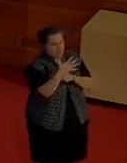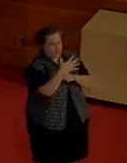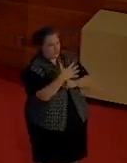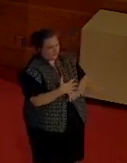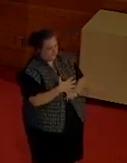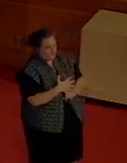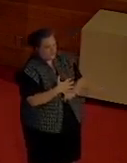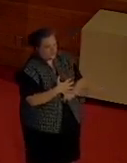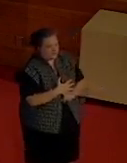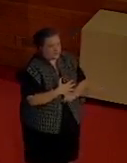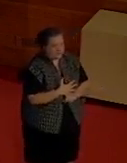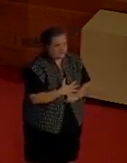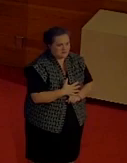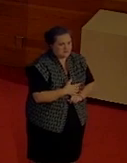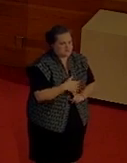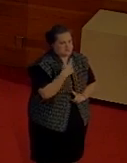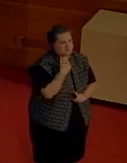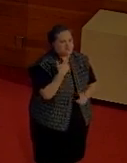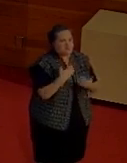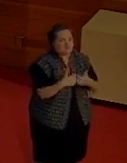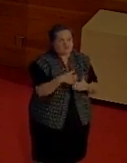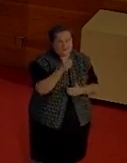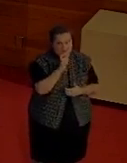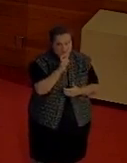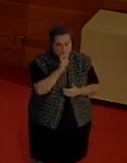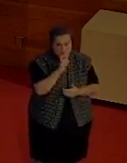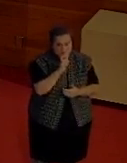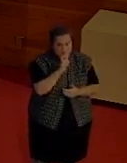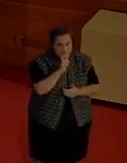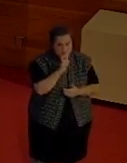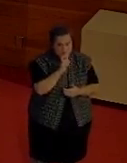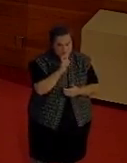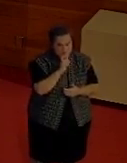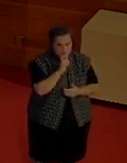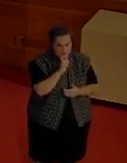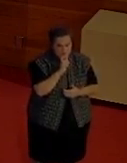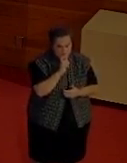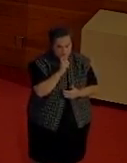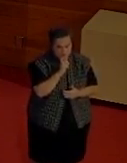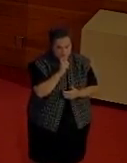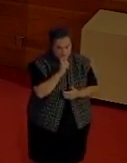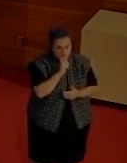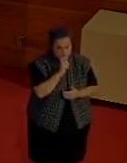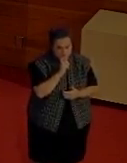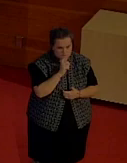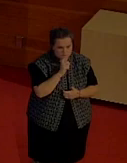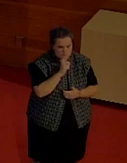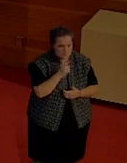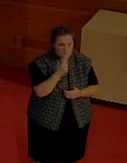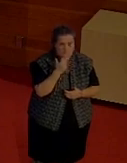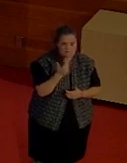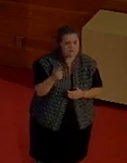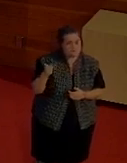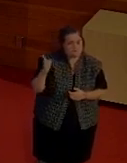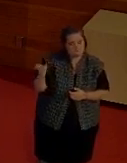tú has dicho cómo se funciona aquí y has cogido el general mcarthur has cogido el caballo del emperador y has dicho que el emperador no es Dios Y a